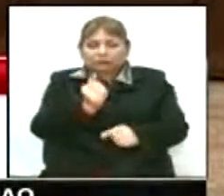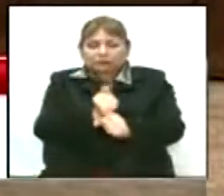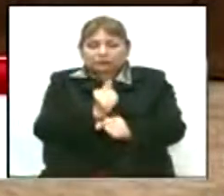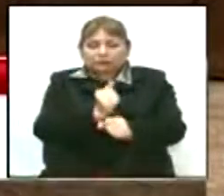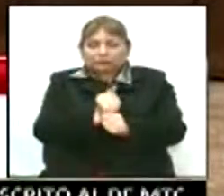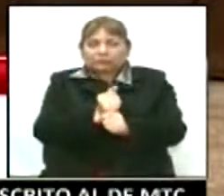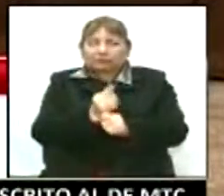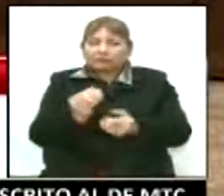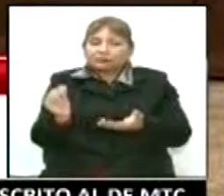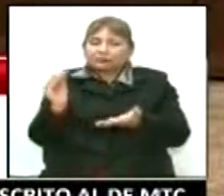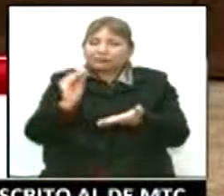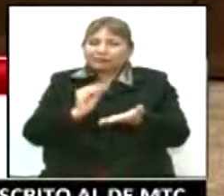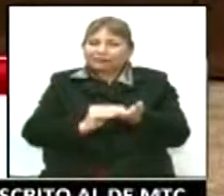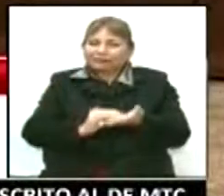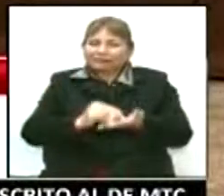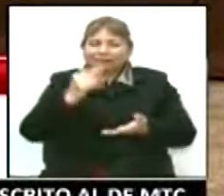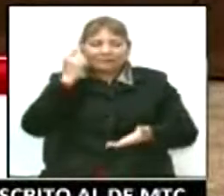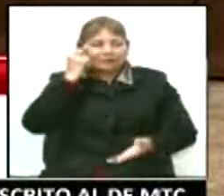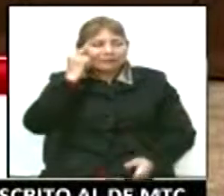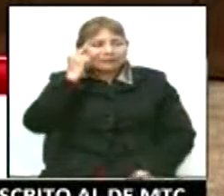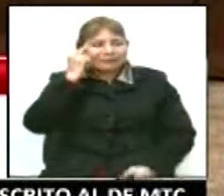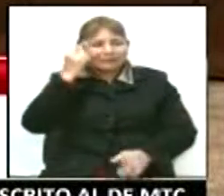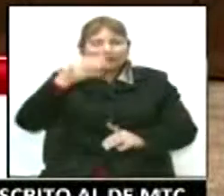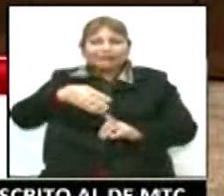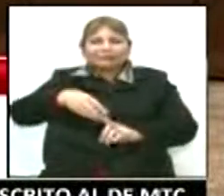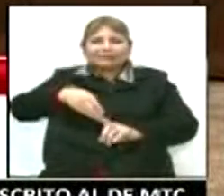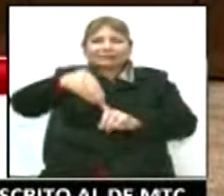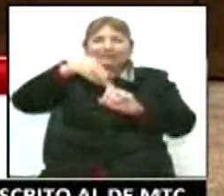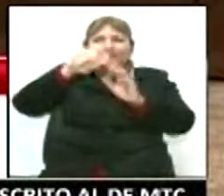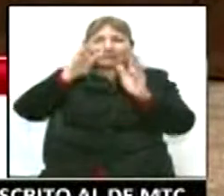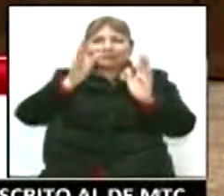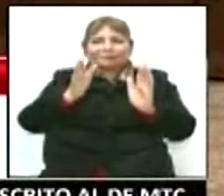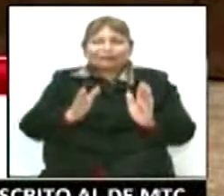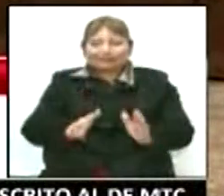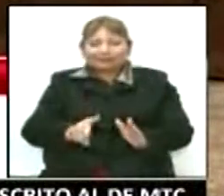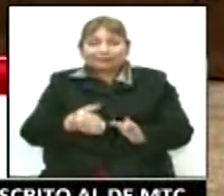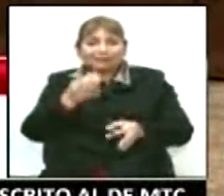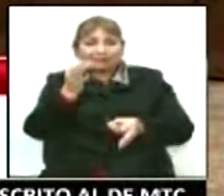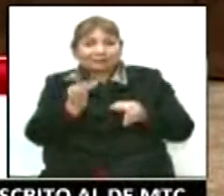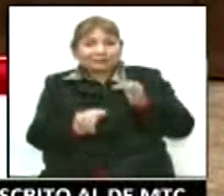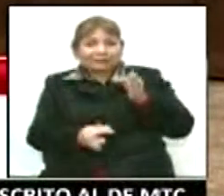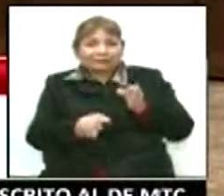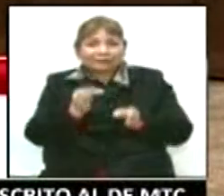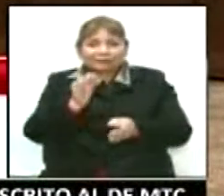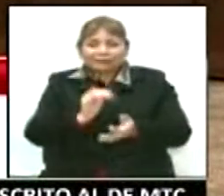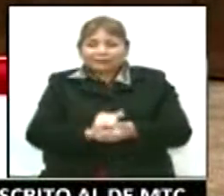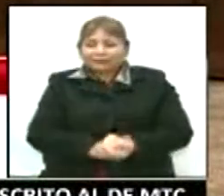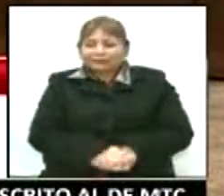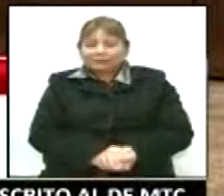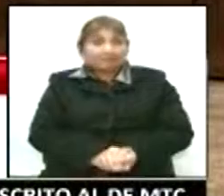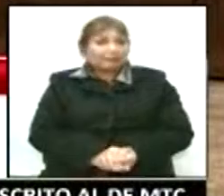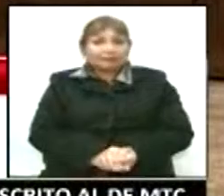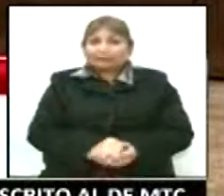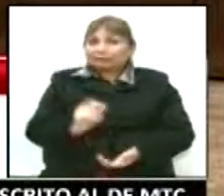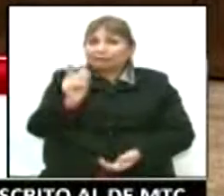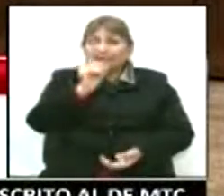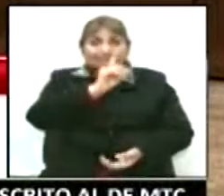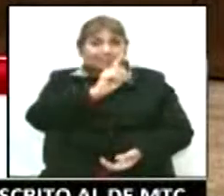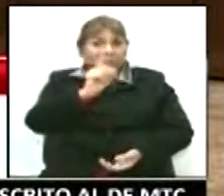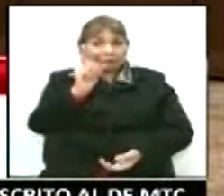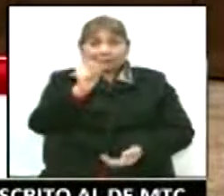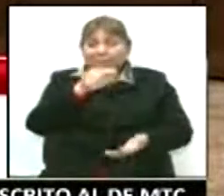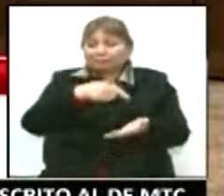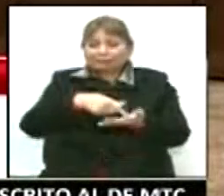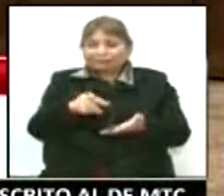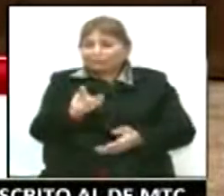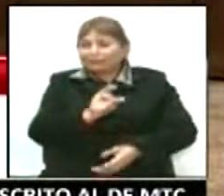más todavía pensando que es una comisión especializada en el tema de justicia. Si no le pueden imponer al presidente